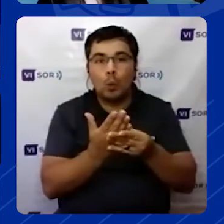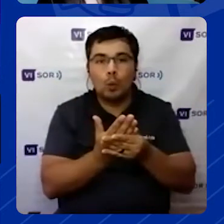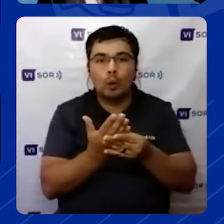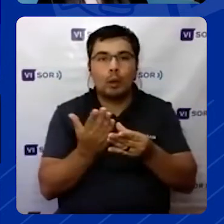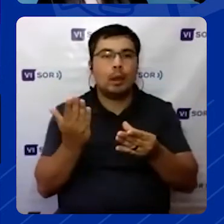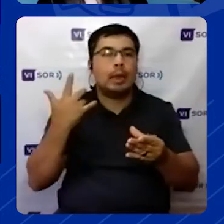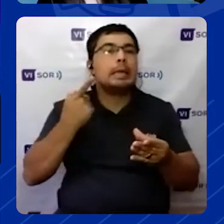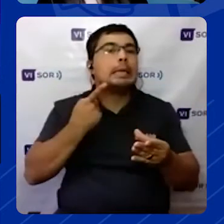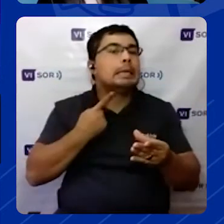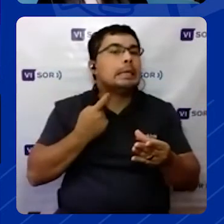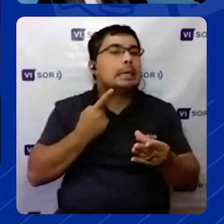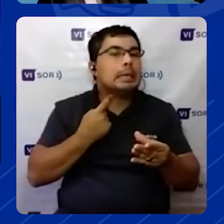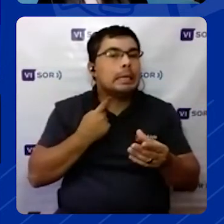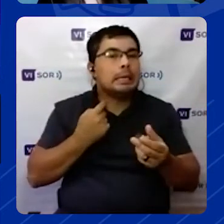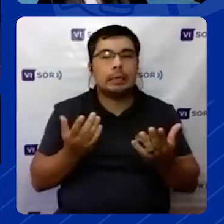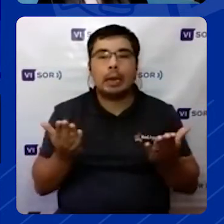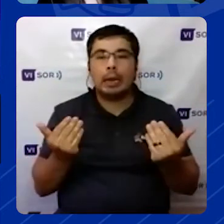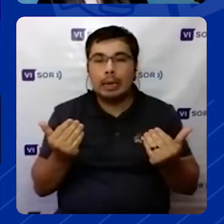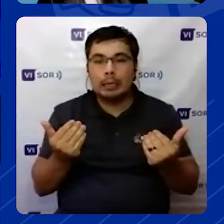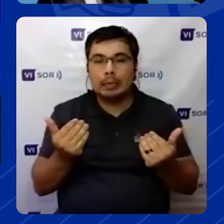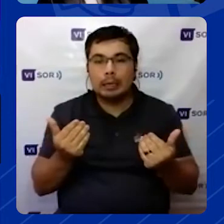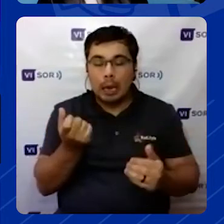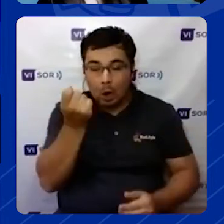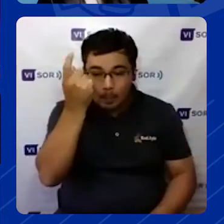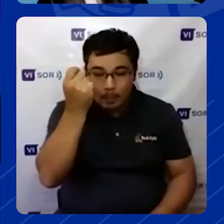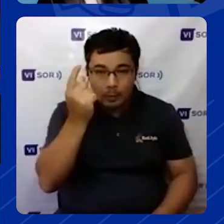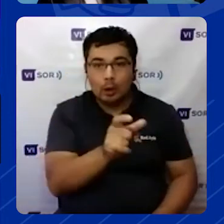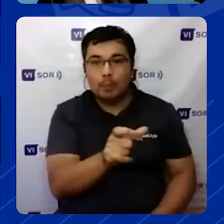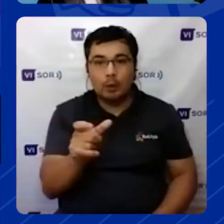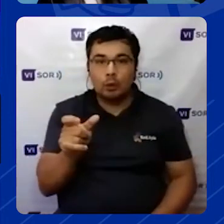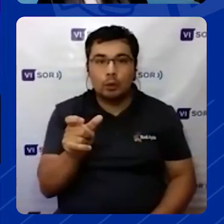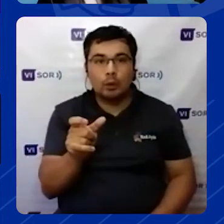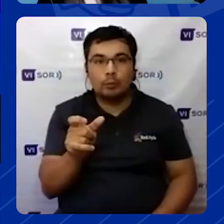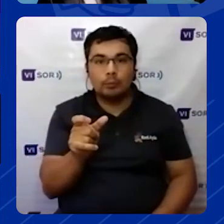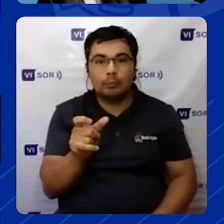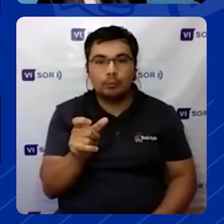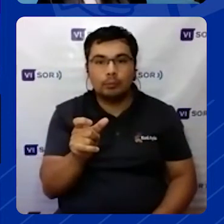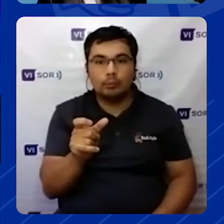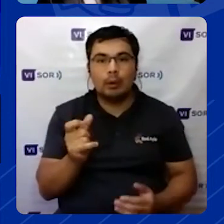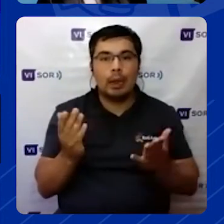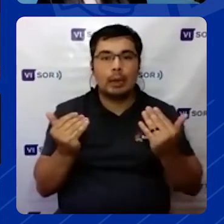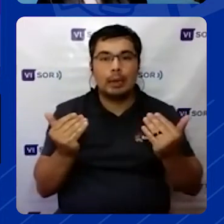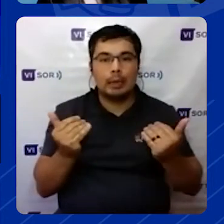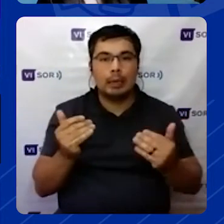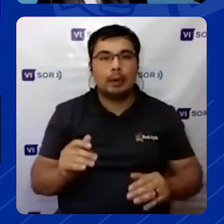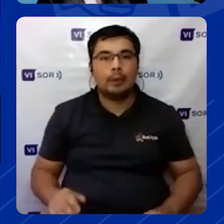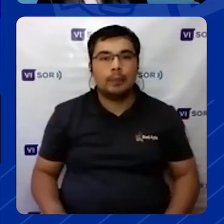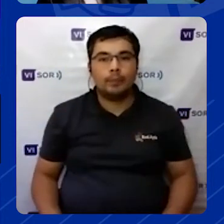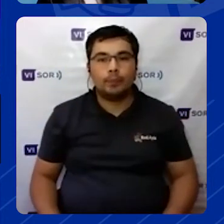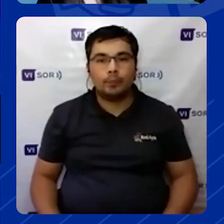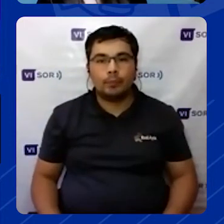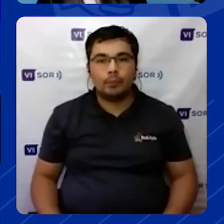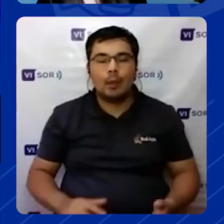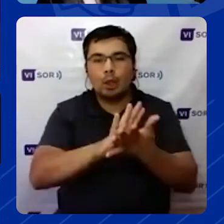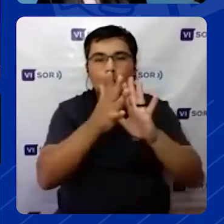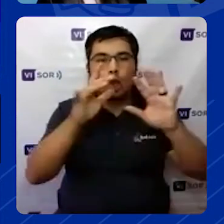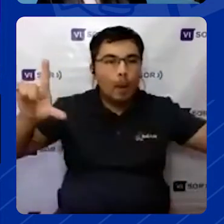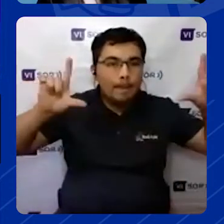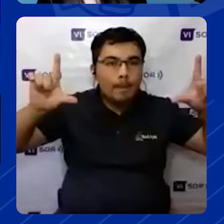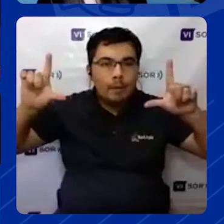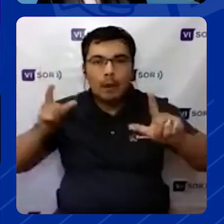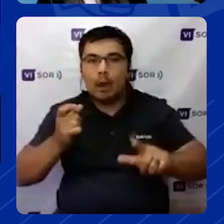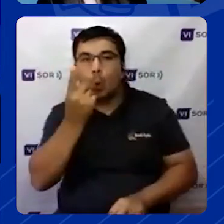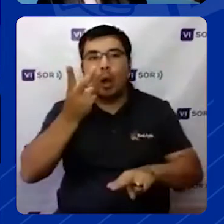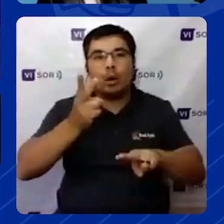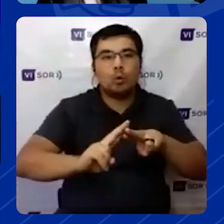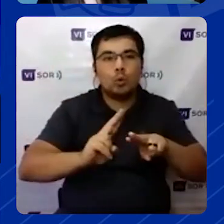de comprensión de las personas, diferentes perfiles hacia la web y cuáles serían las soluciones a partir